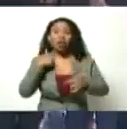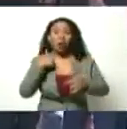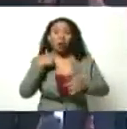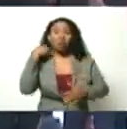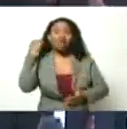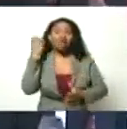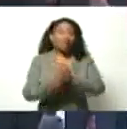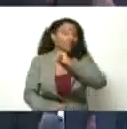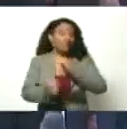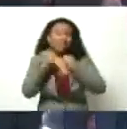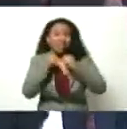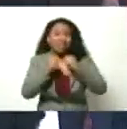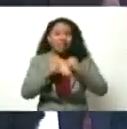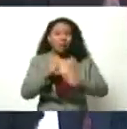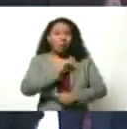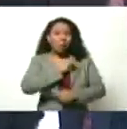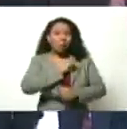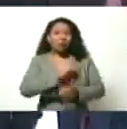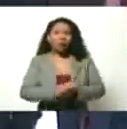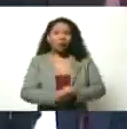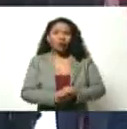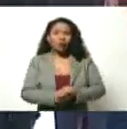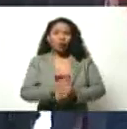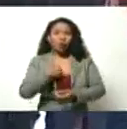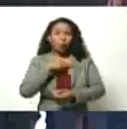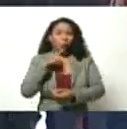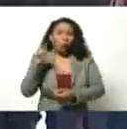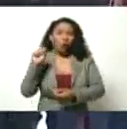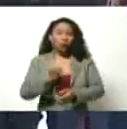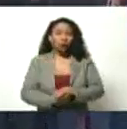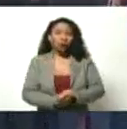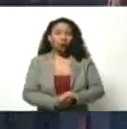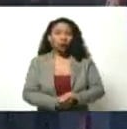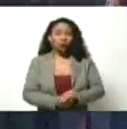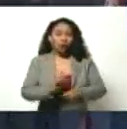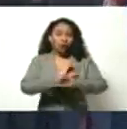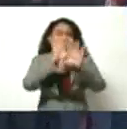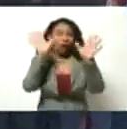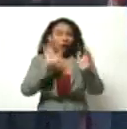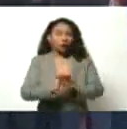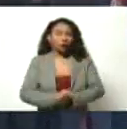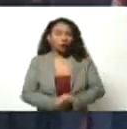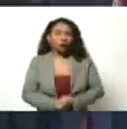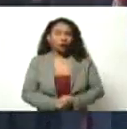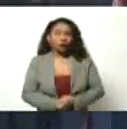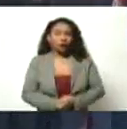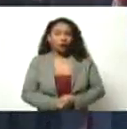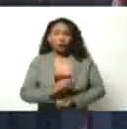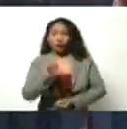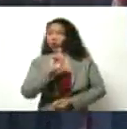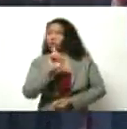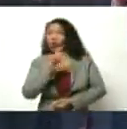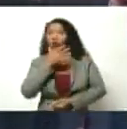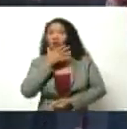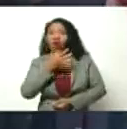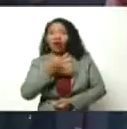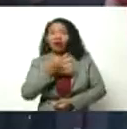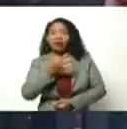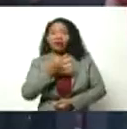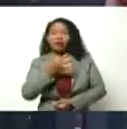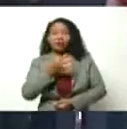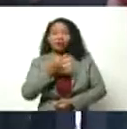carrera yo me hubiese ido Claro claro eh No es fácil no no no no